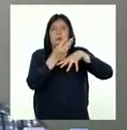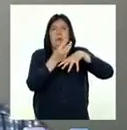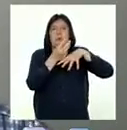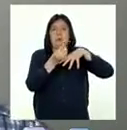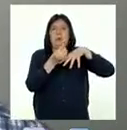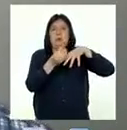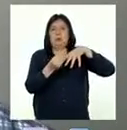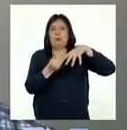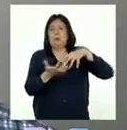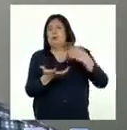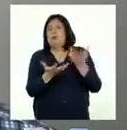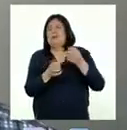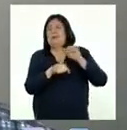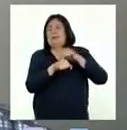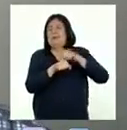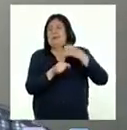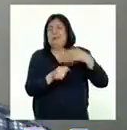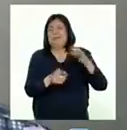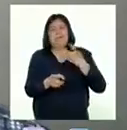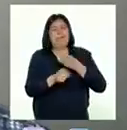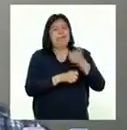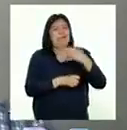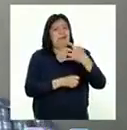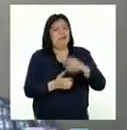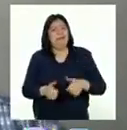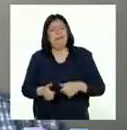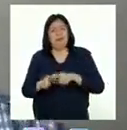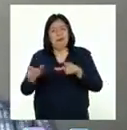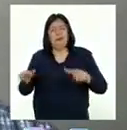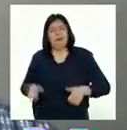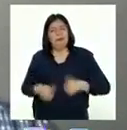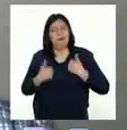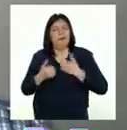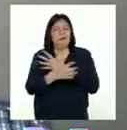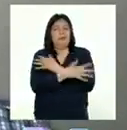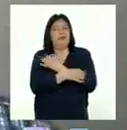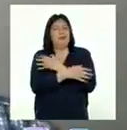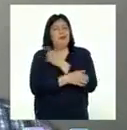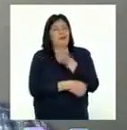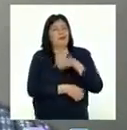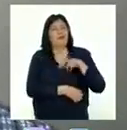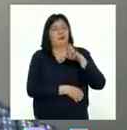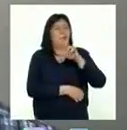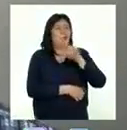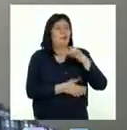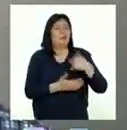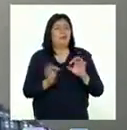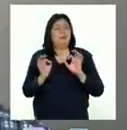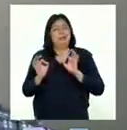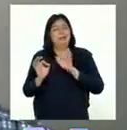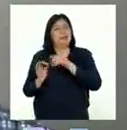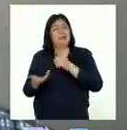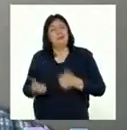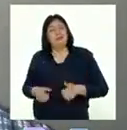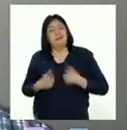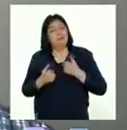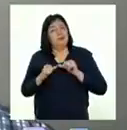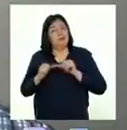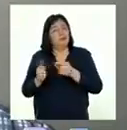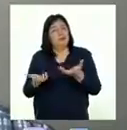más volumen de hielo, afectando directamente el hábitat del oso polar y poniendo en riesgo la supervivencia de esta